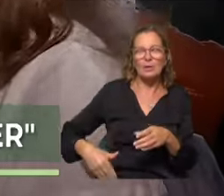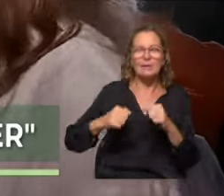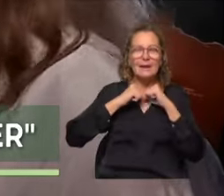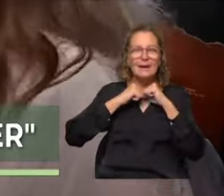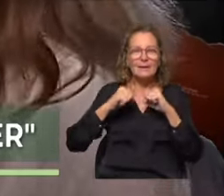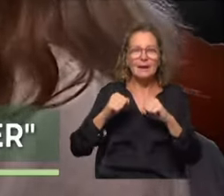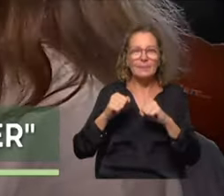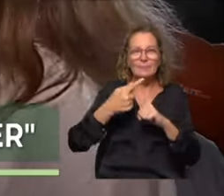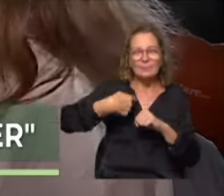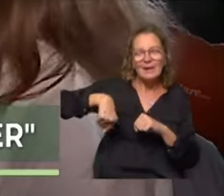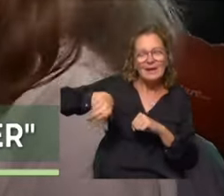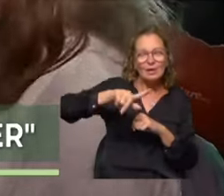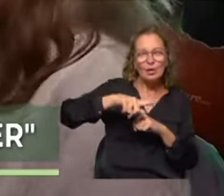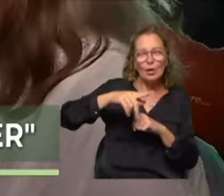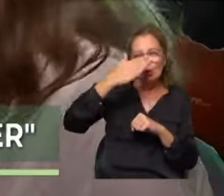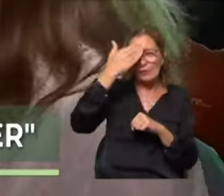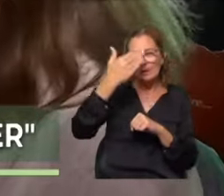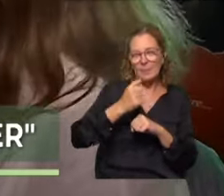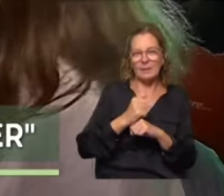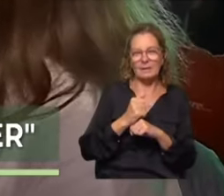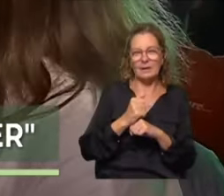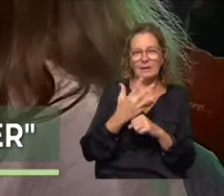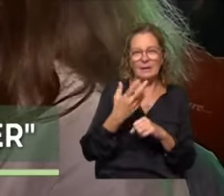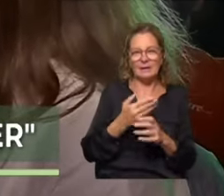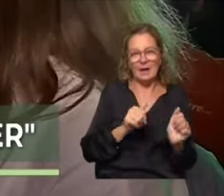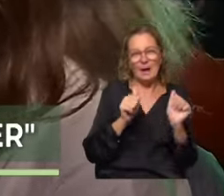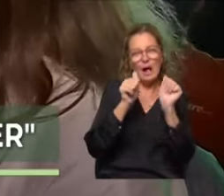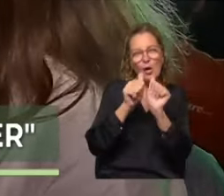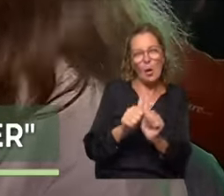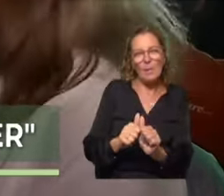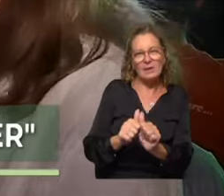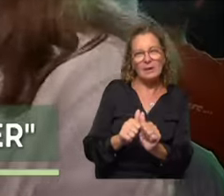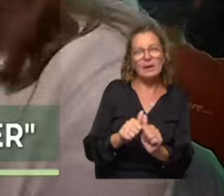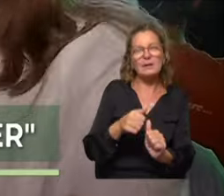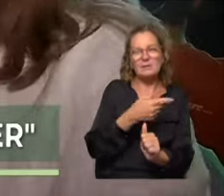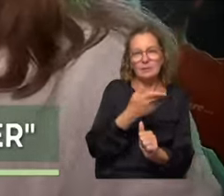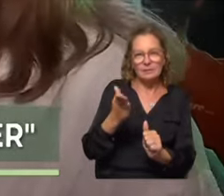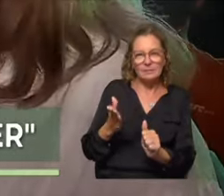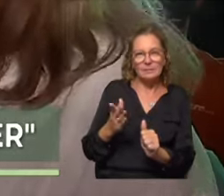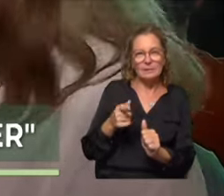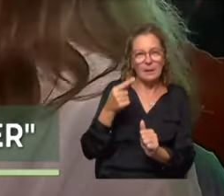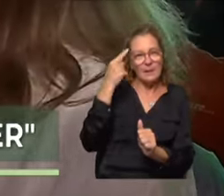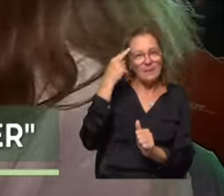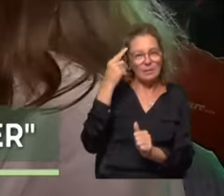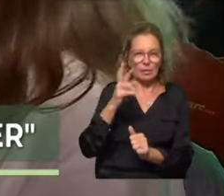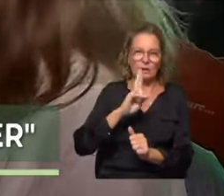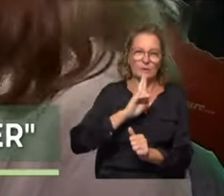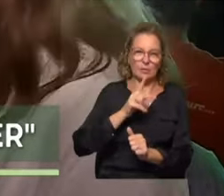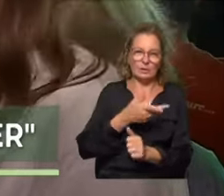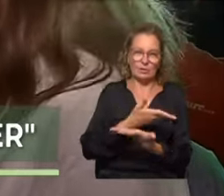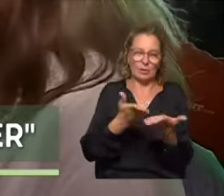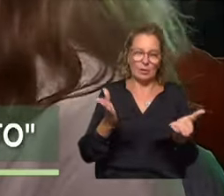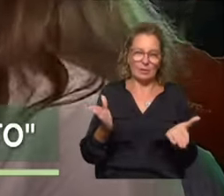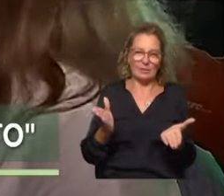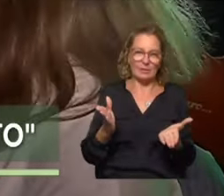secretariado, para que todas y todos los frenteamplistas que quisieran acompañarnos, nos acompañaran. Y creo que el resultado de este acto